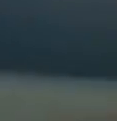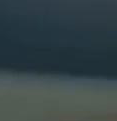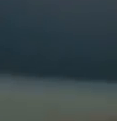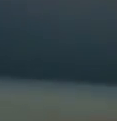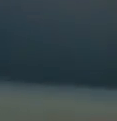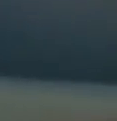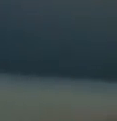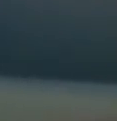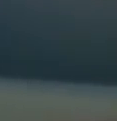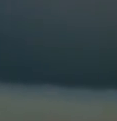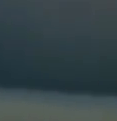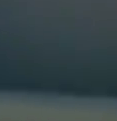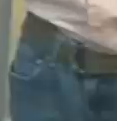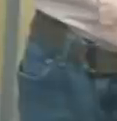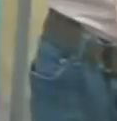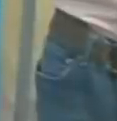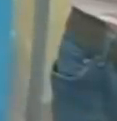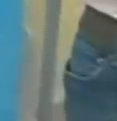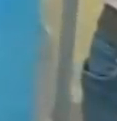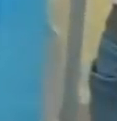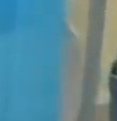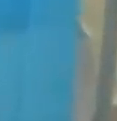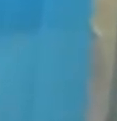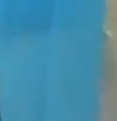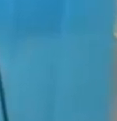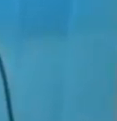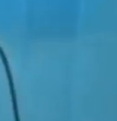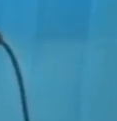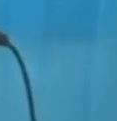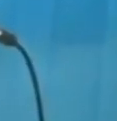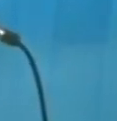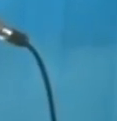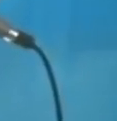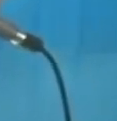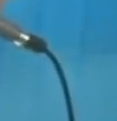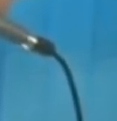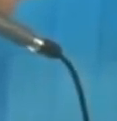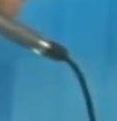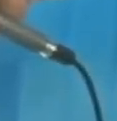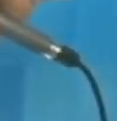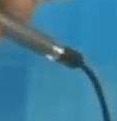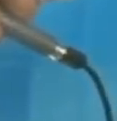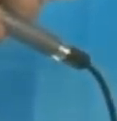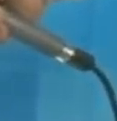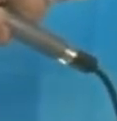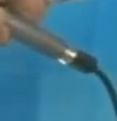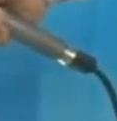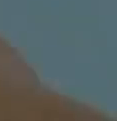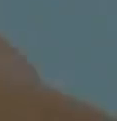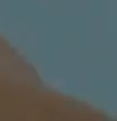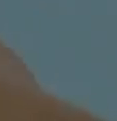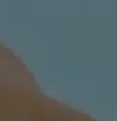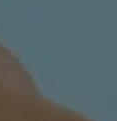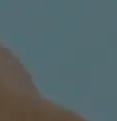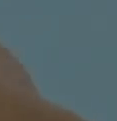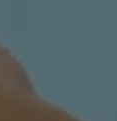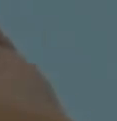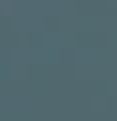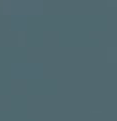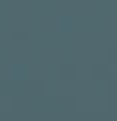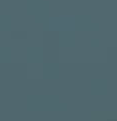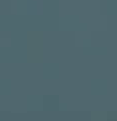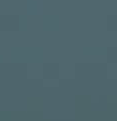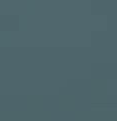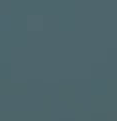verdad necesitamos esta vacuna. Todos tienen que venir porque nosotros somos salud y necesitamos seguir dando salud